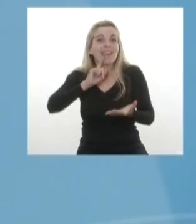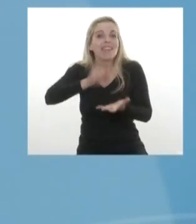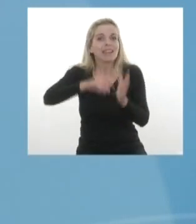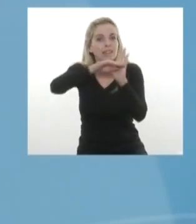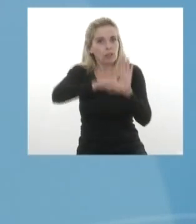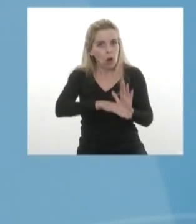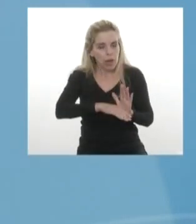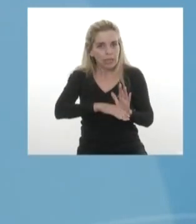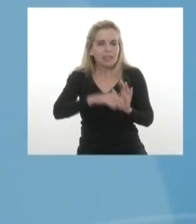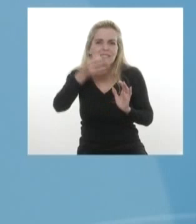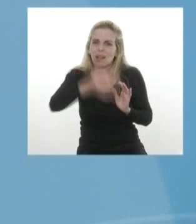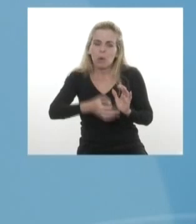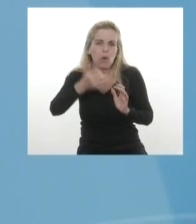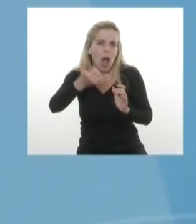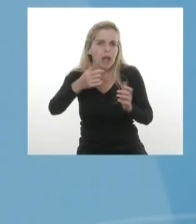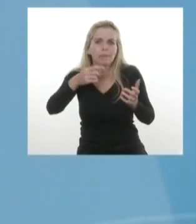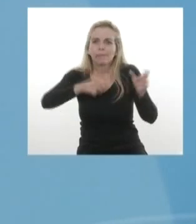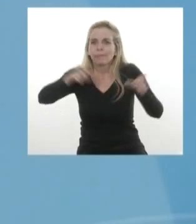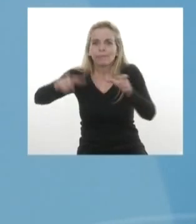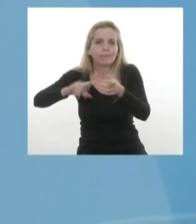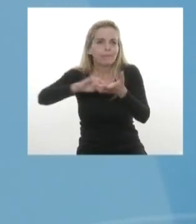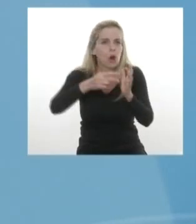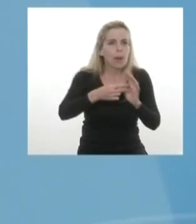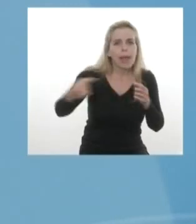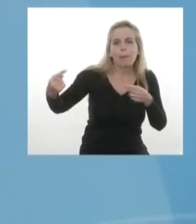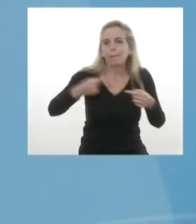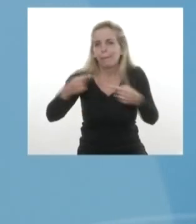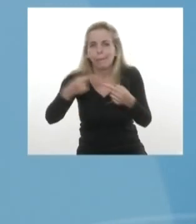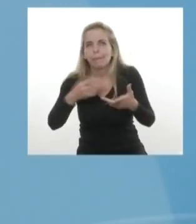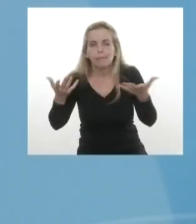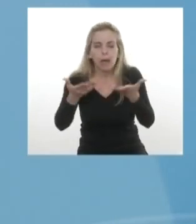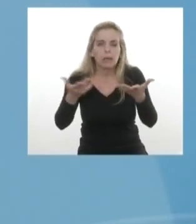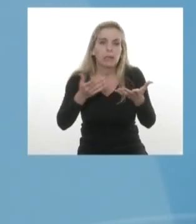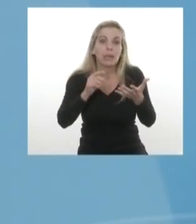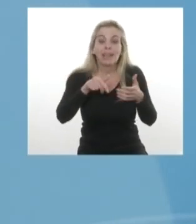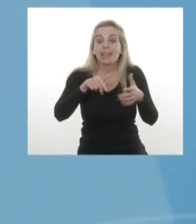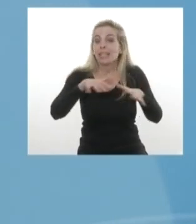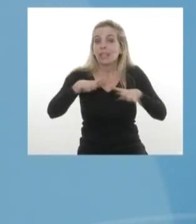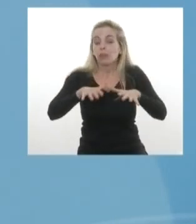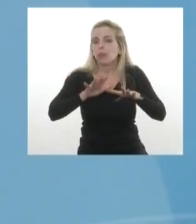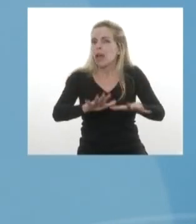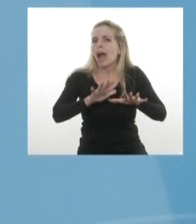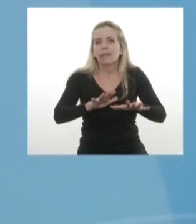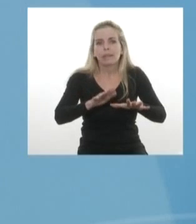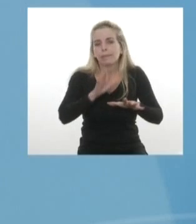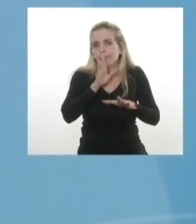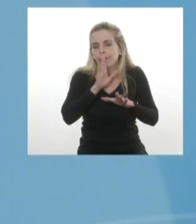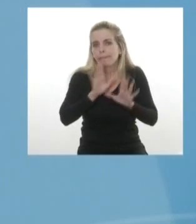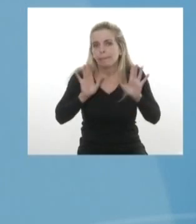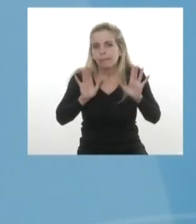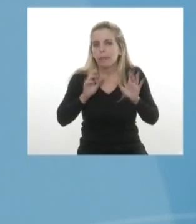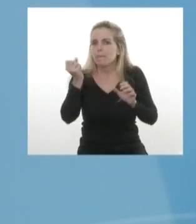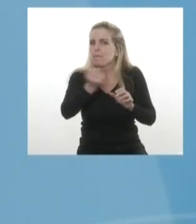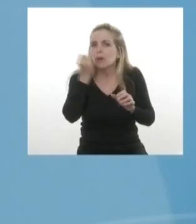generan dificultades. Ante esta realidad no queda más remedio que escoger la preservación de la vida.